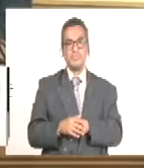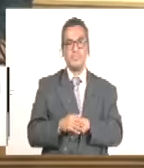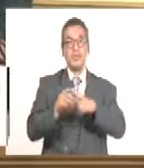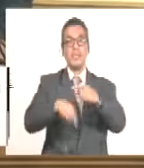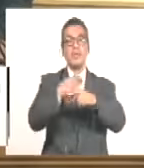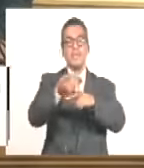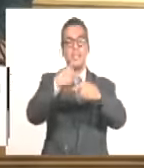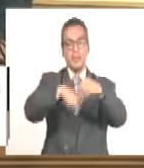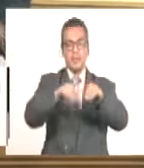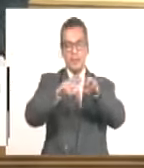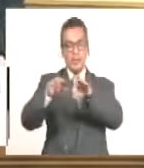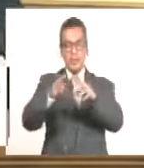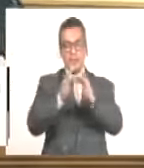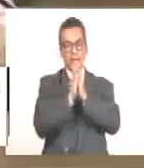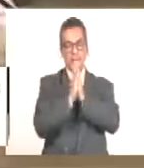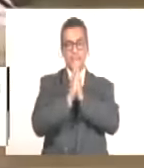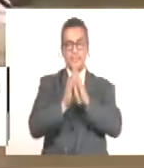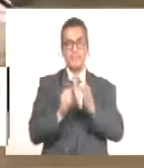Siguiente punto, ciudadana secretaria.